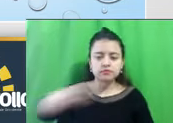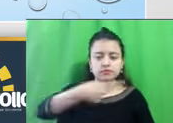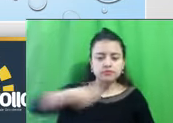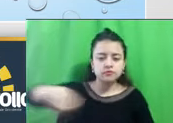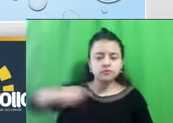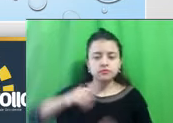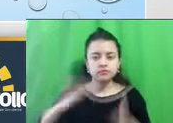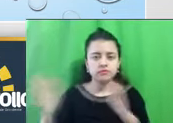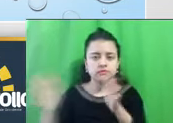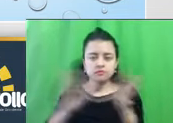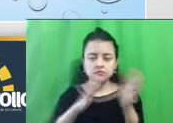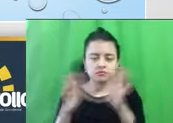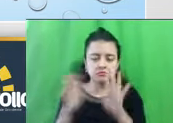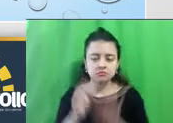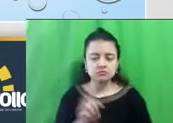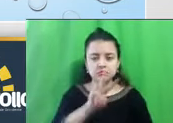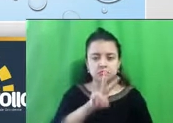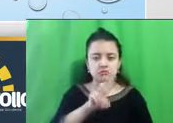2, un